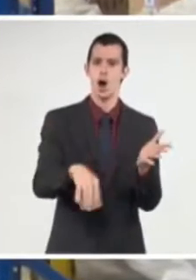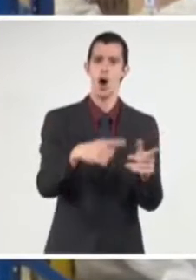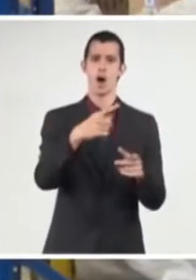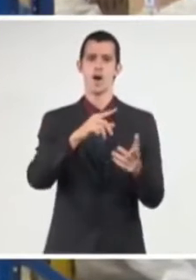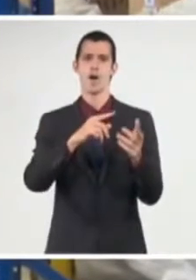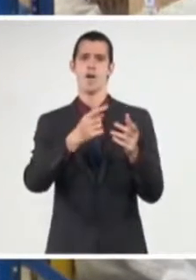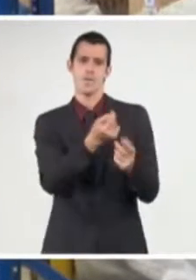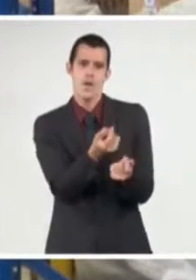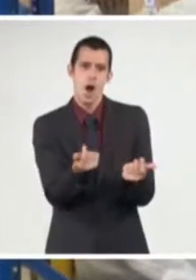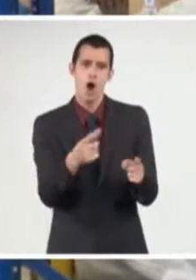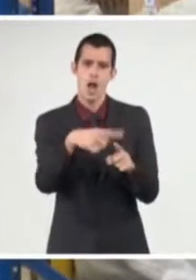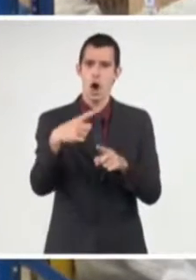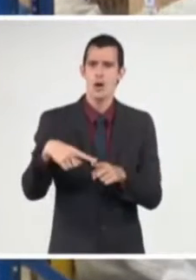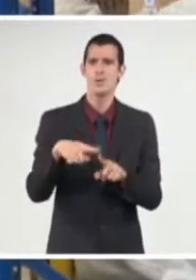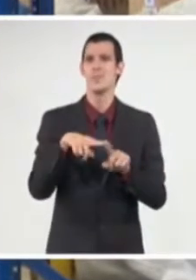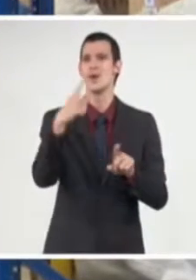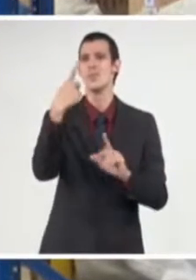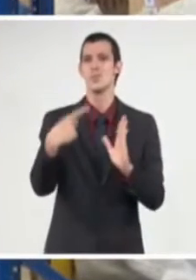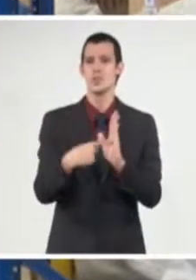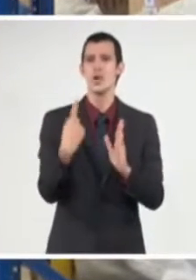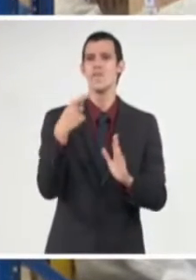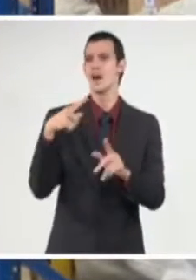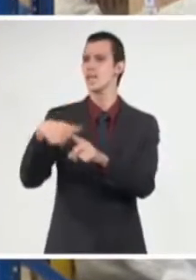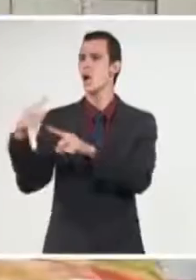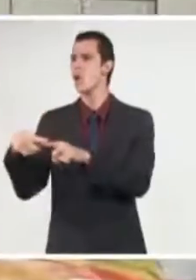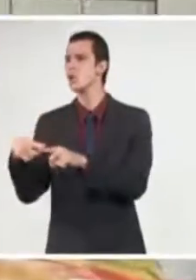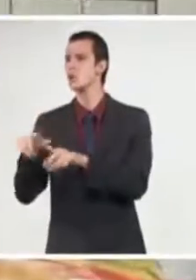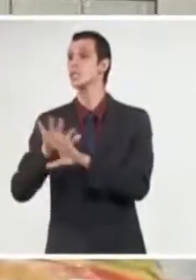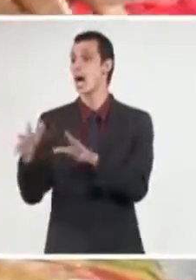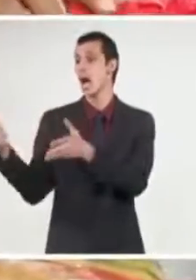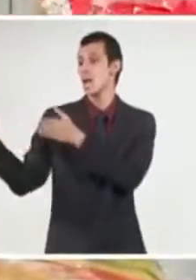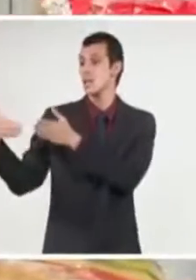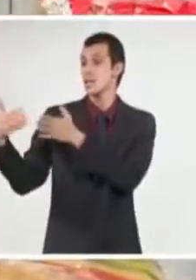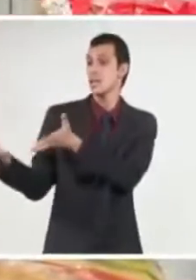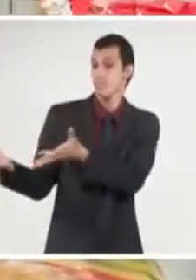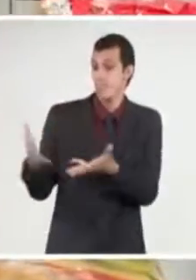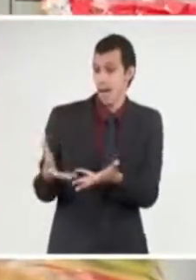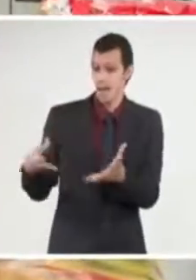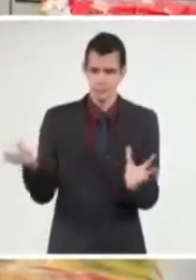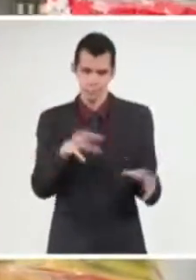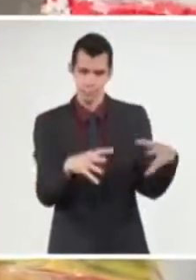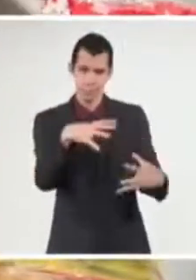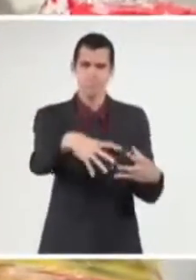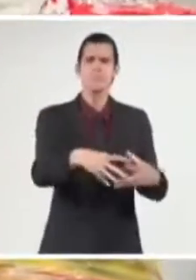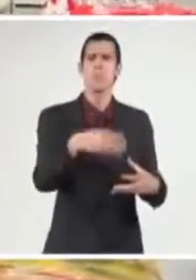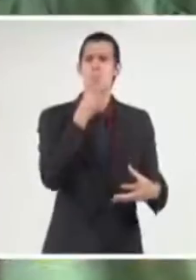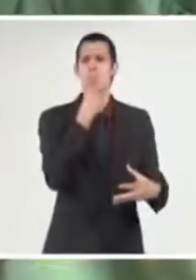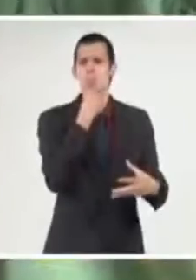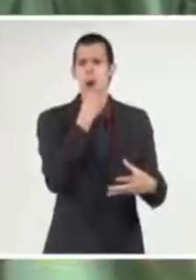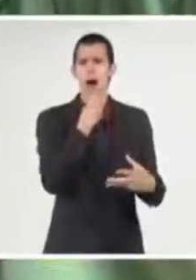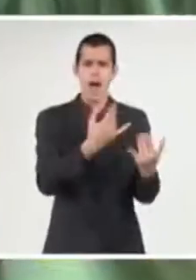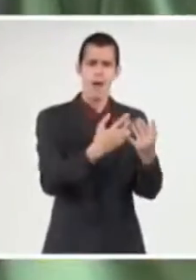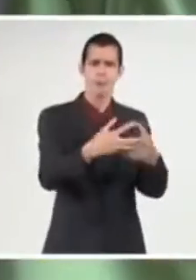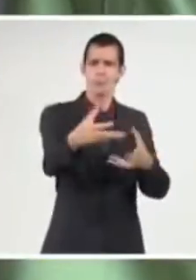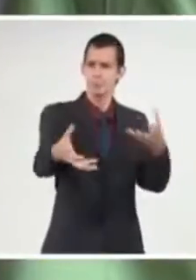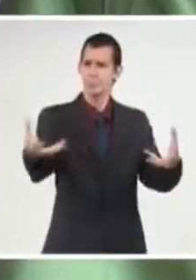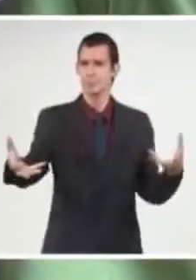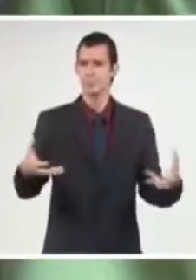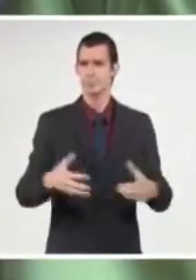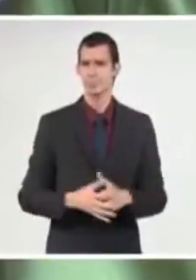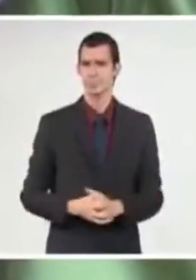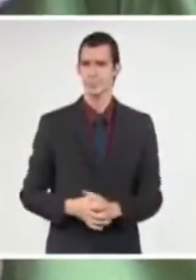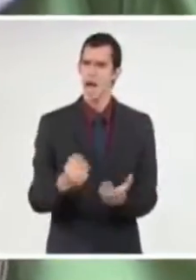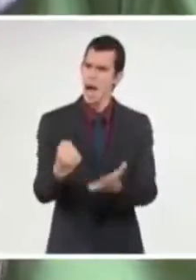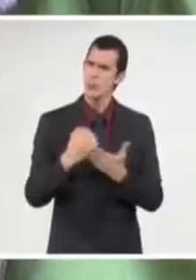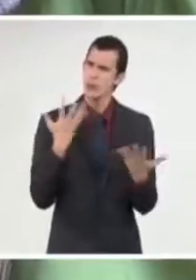la semana próxima ese último municipio. Se unen en esta labor jóvenes universitarios, trabajadores de